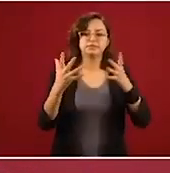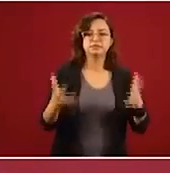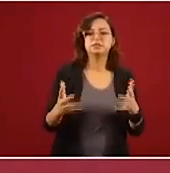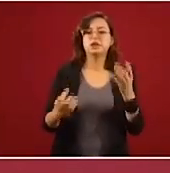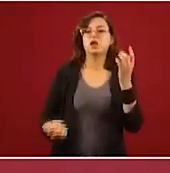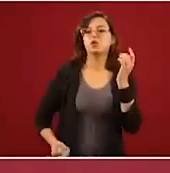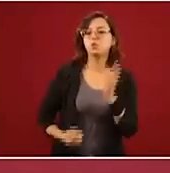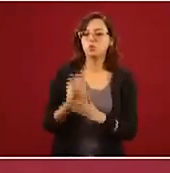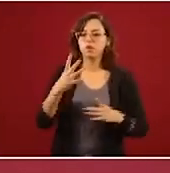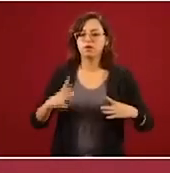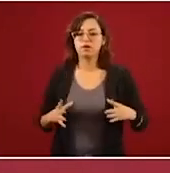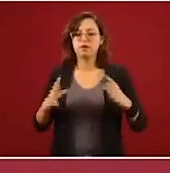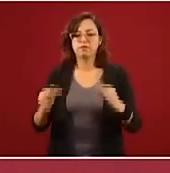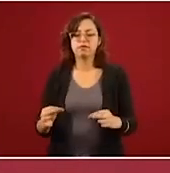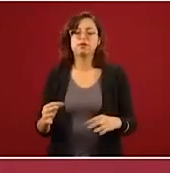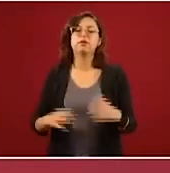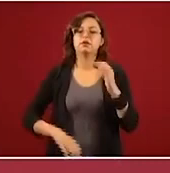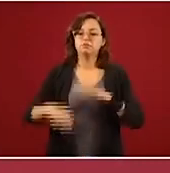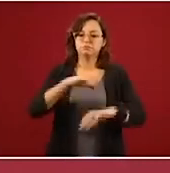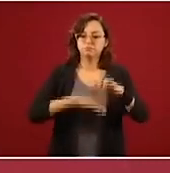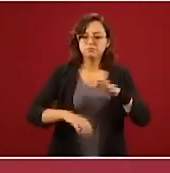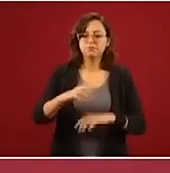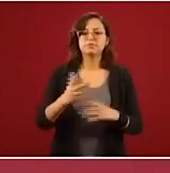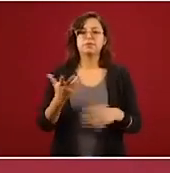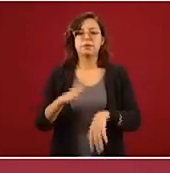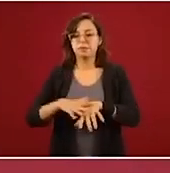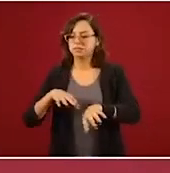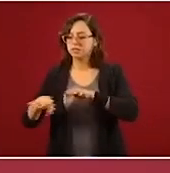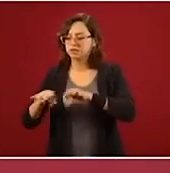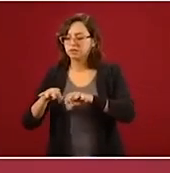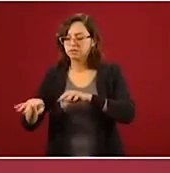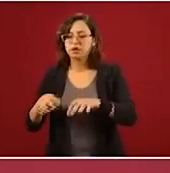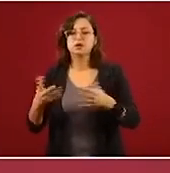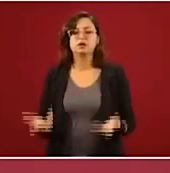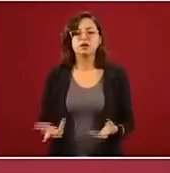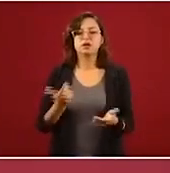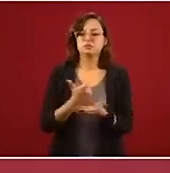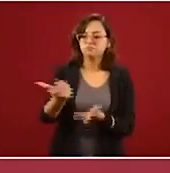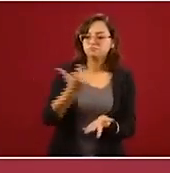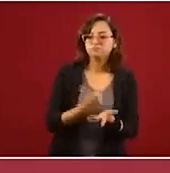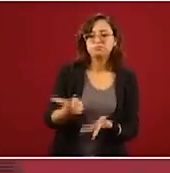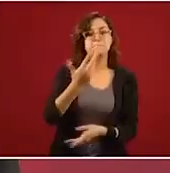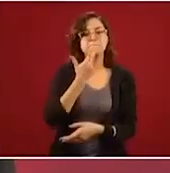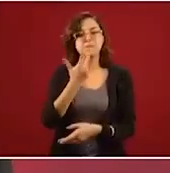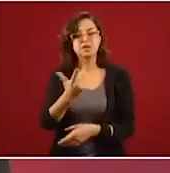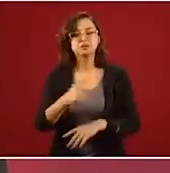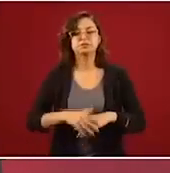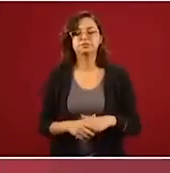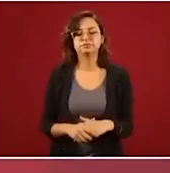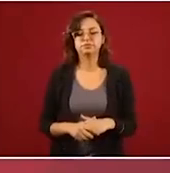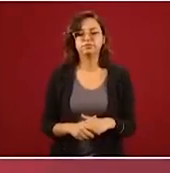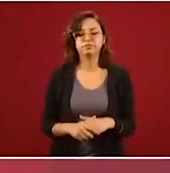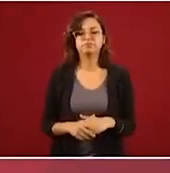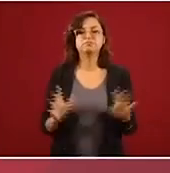creando nuevas empresas, se generen empleos, mejoren los salarios, y